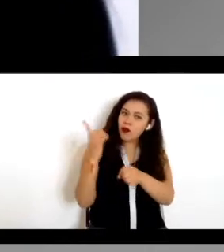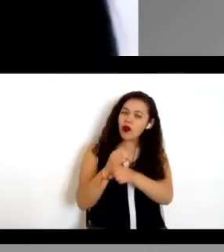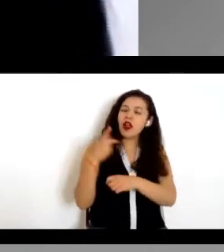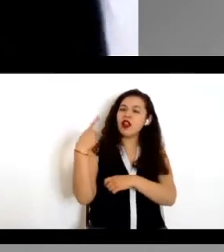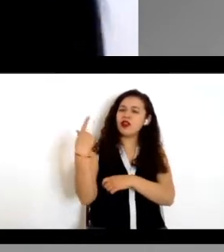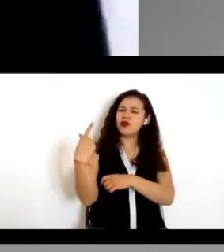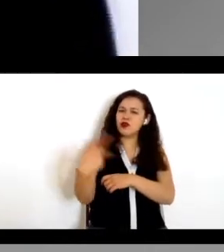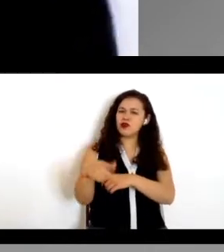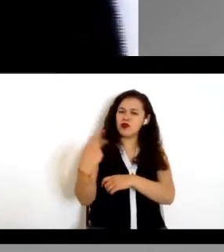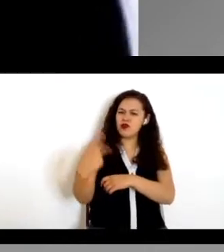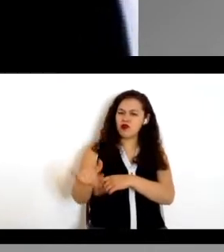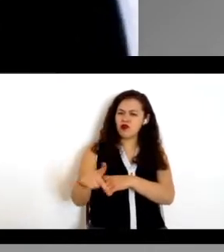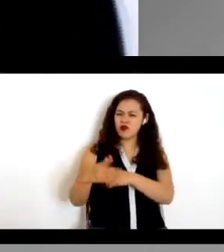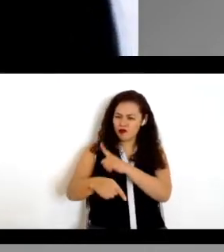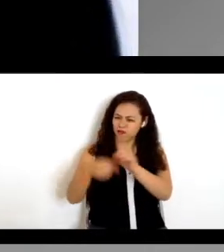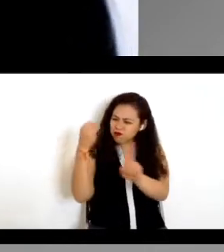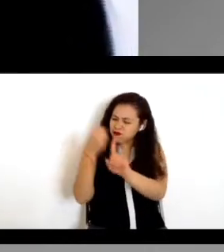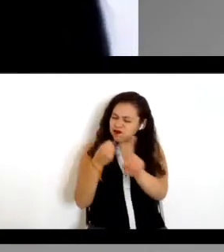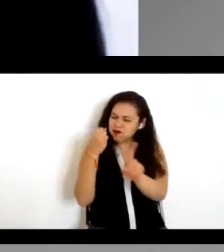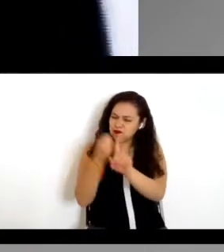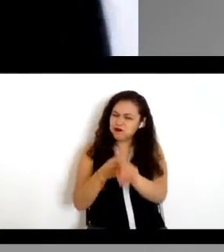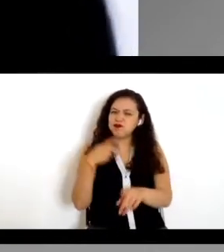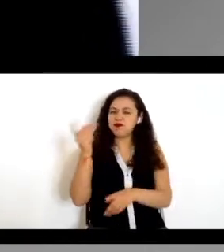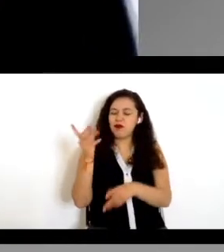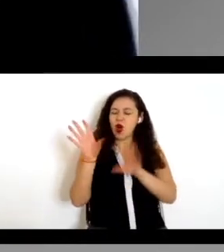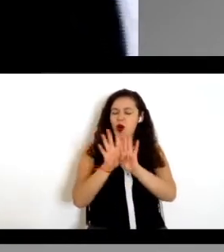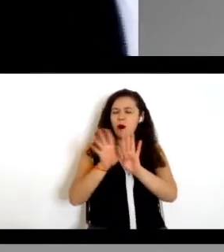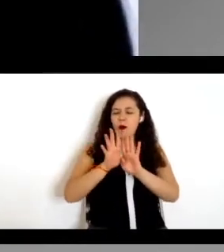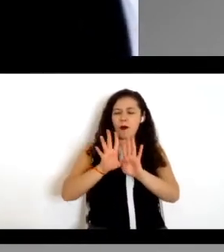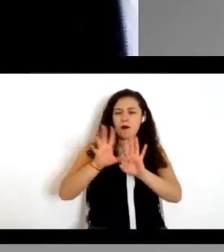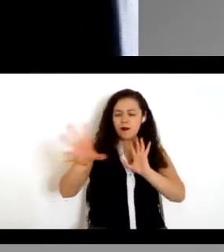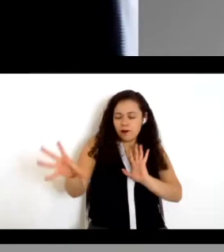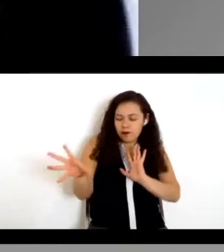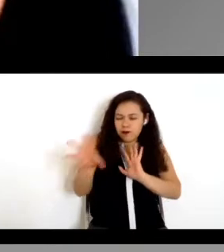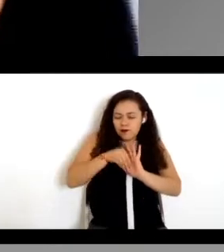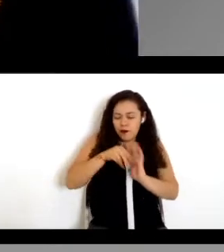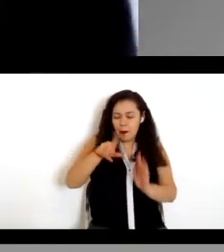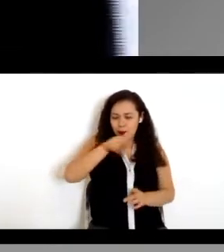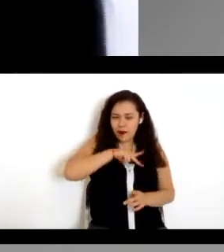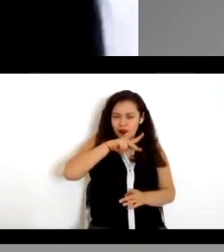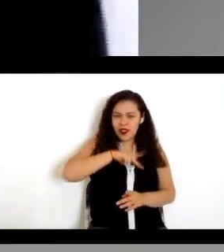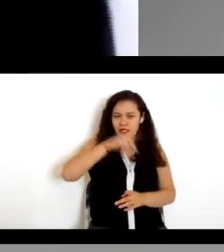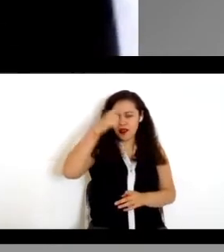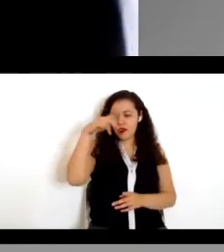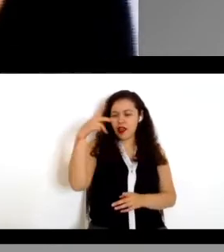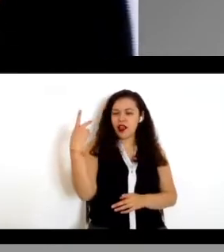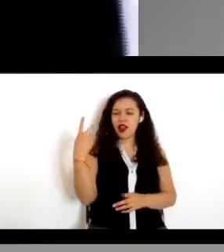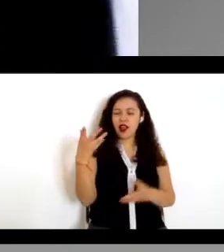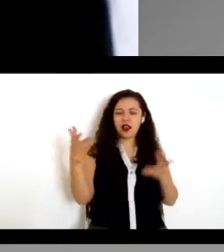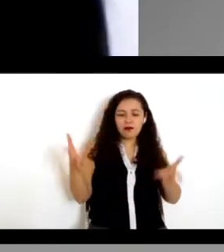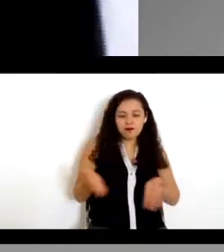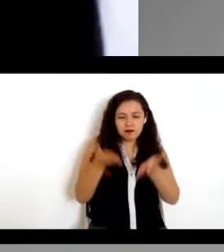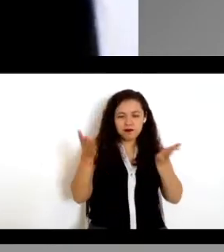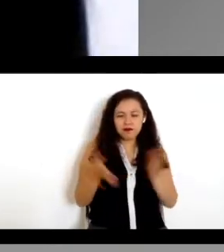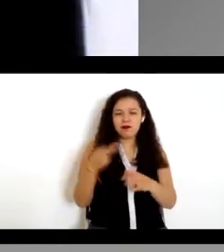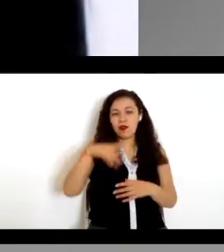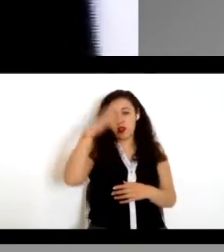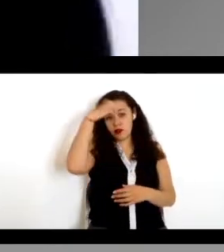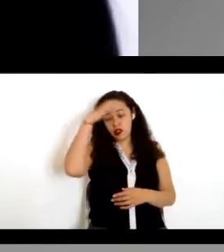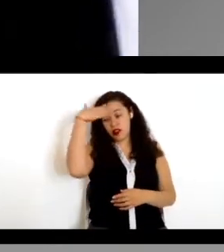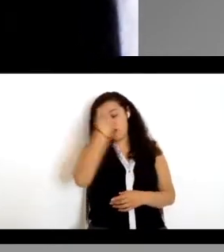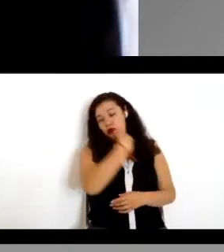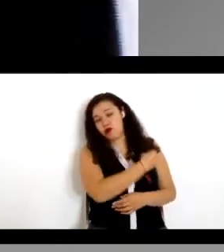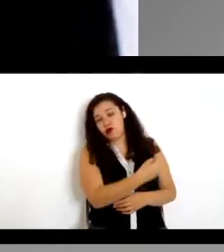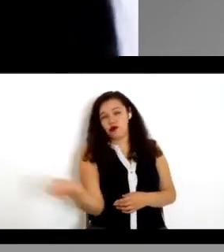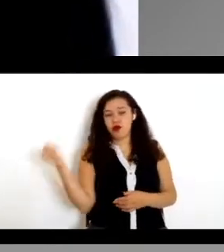propia causa, de adoptar esta causa como propia y de contribuir con su experiencia, con sus talentos, con sus dones